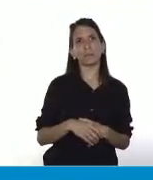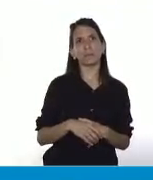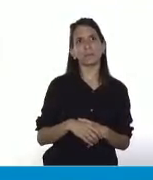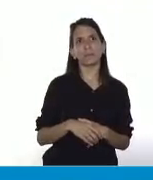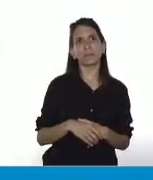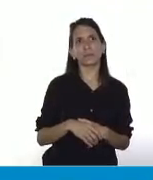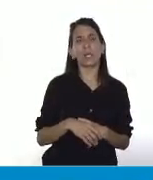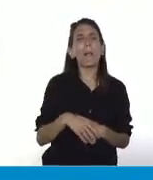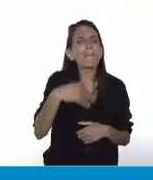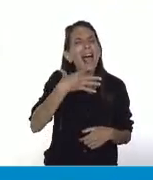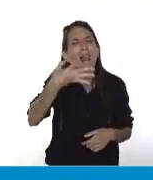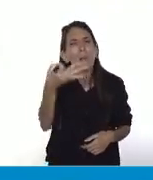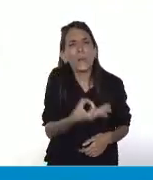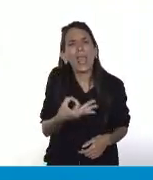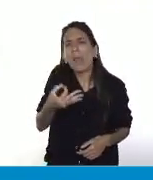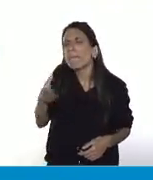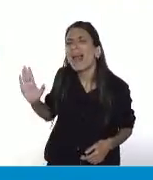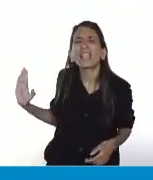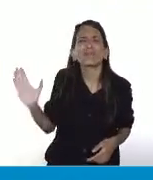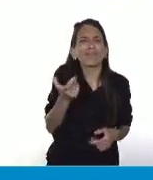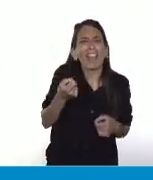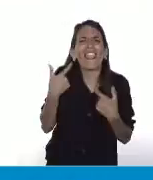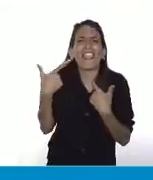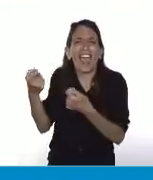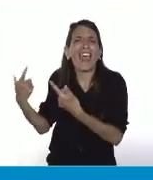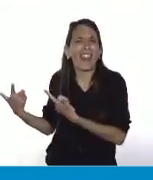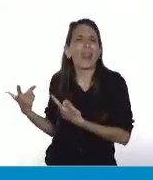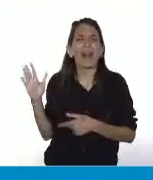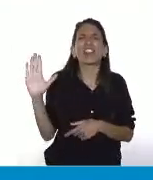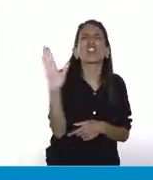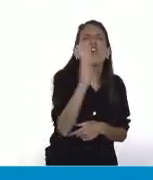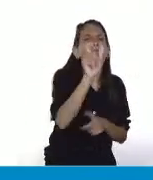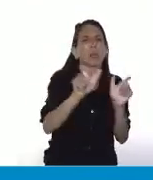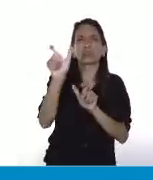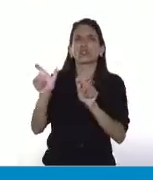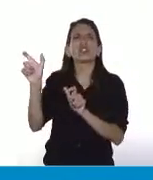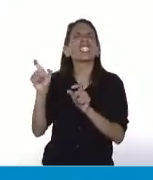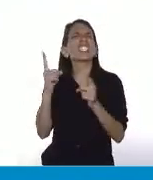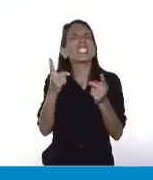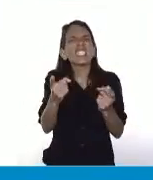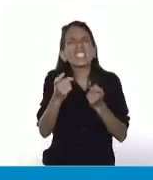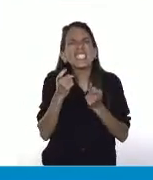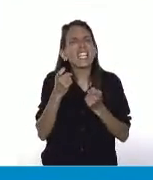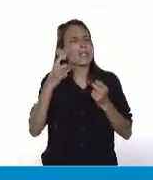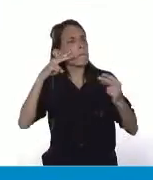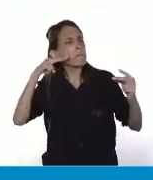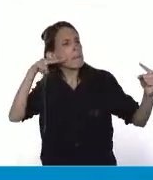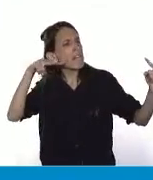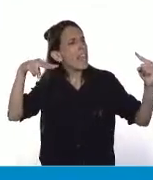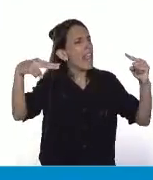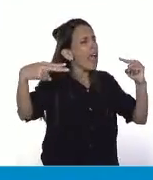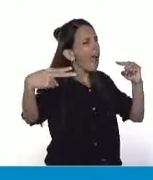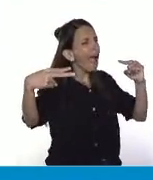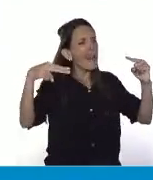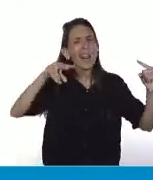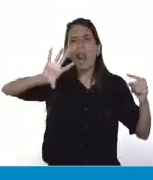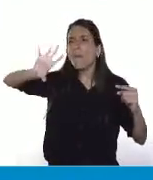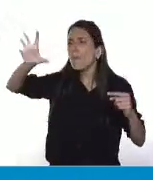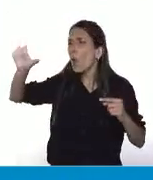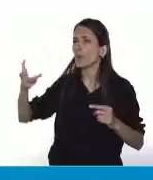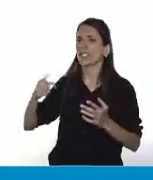bien de todos. Estamos hablando de una ciudad que necesita mirar al interior de la provincia. Ya lo dijo